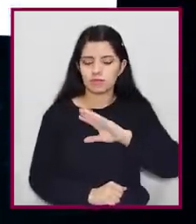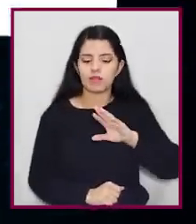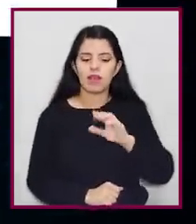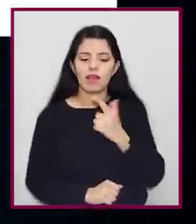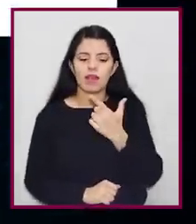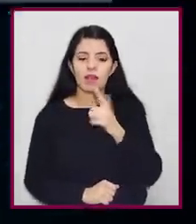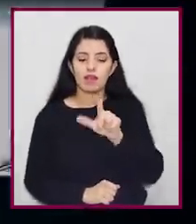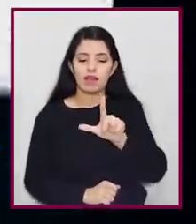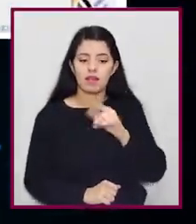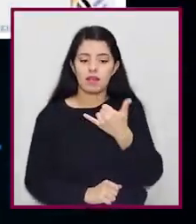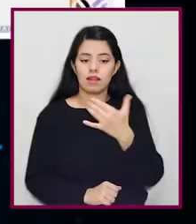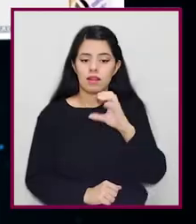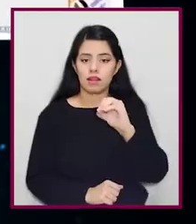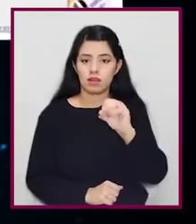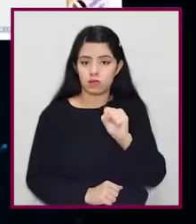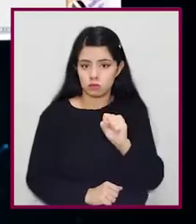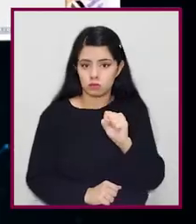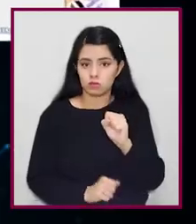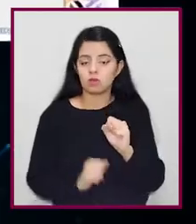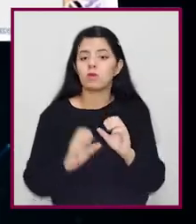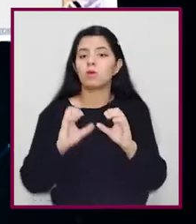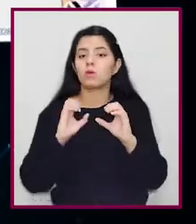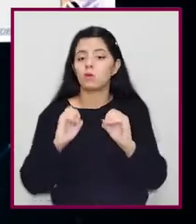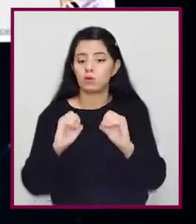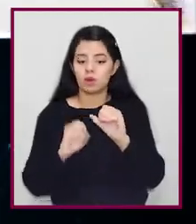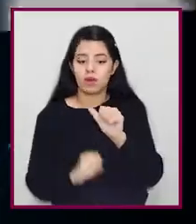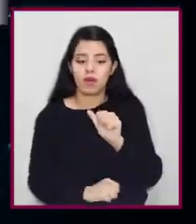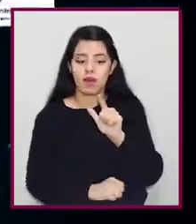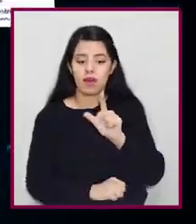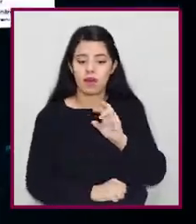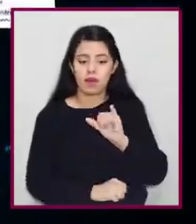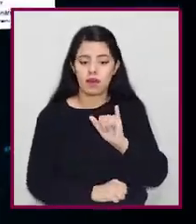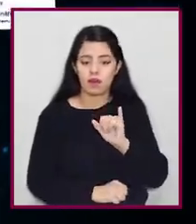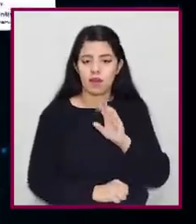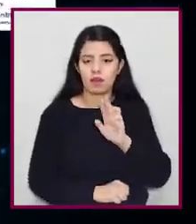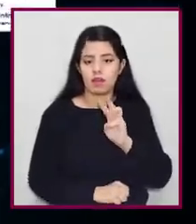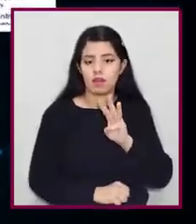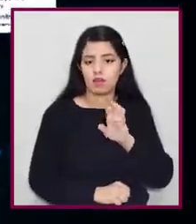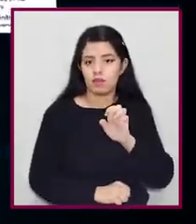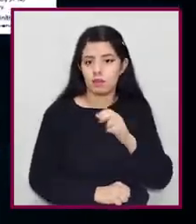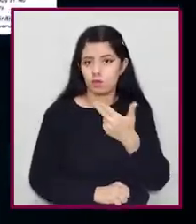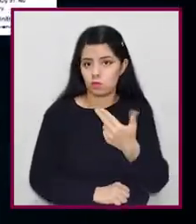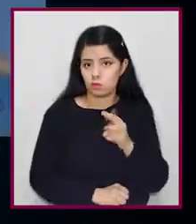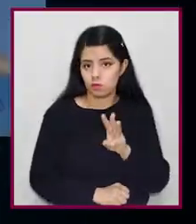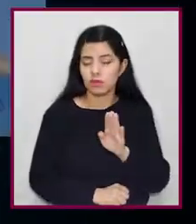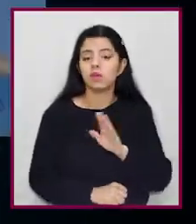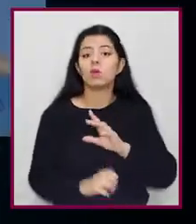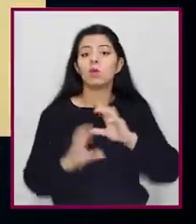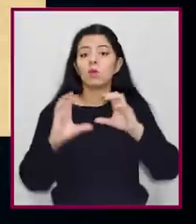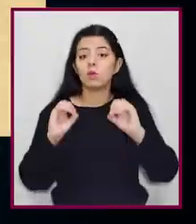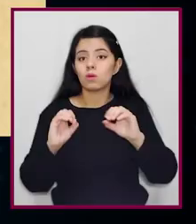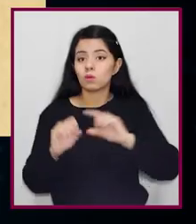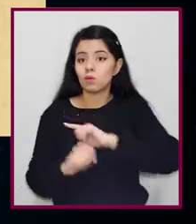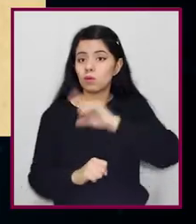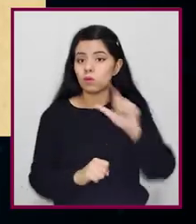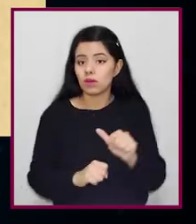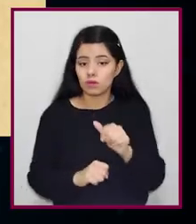Lycos o AliWeb. O despuesito salió también